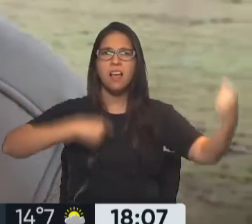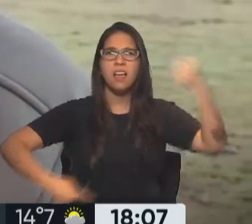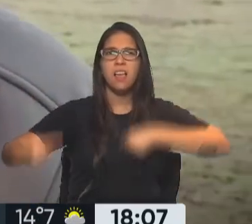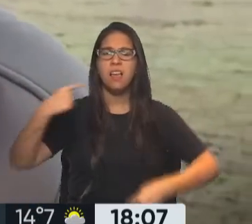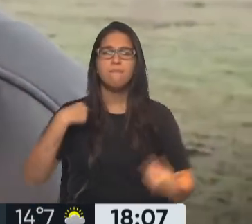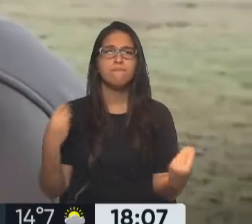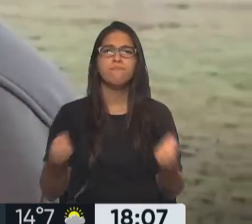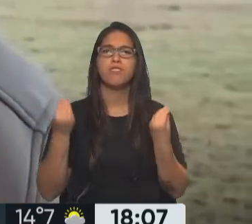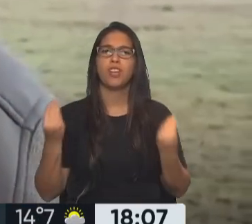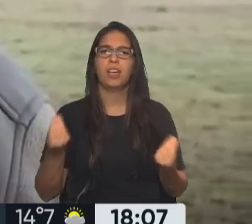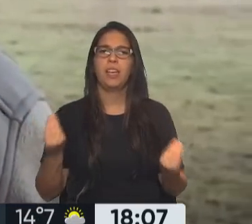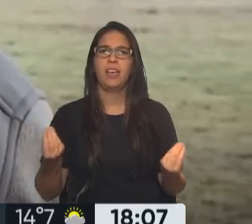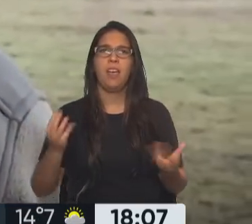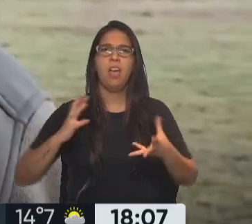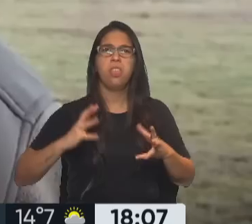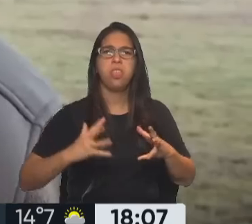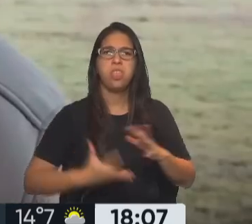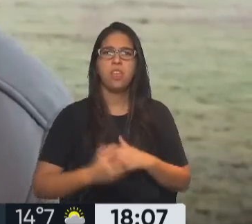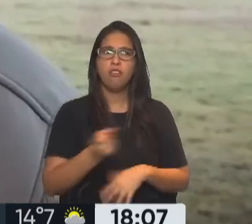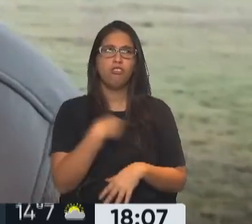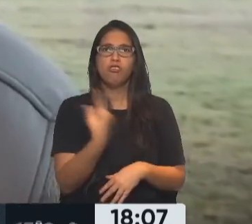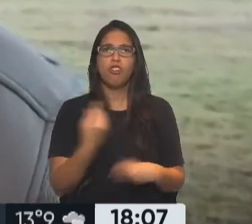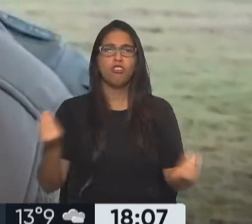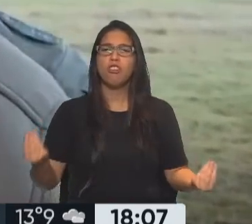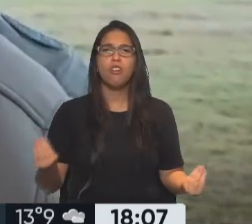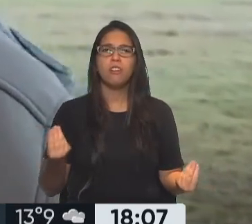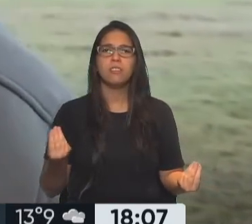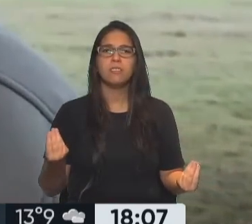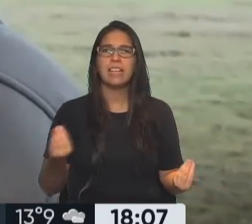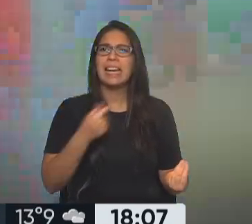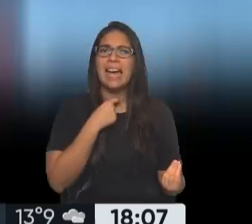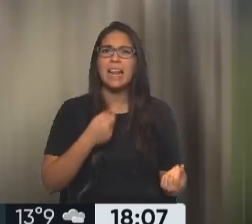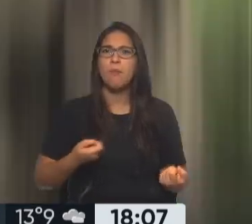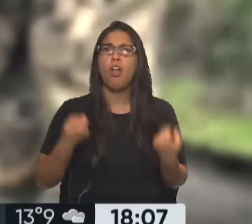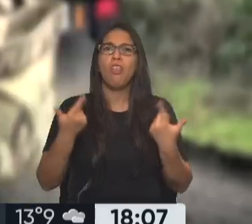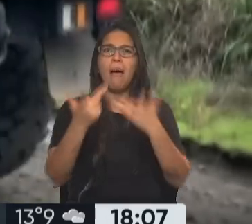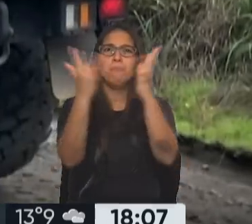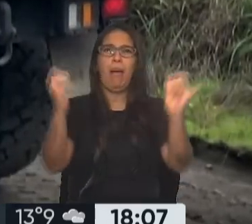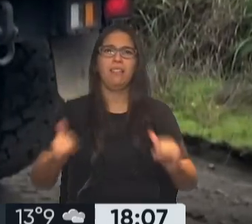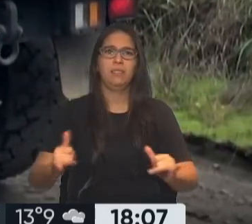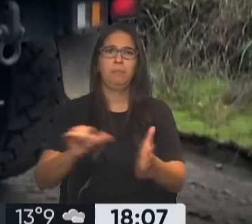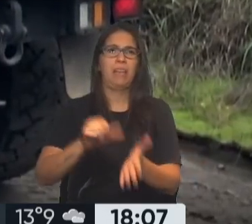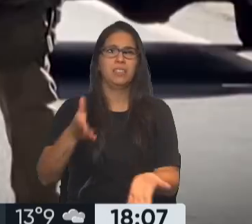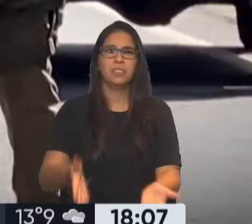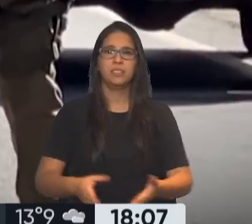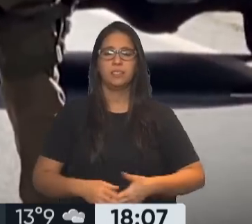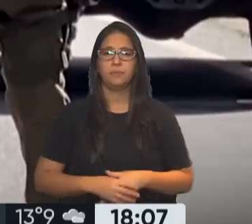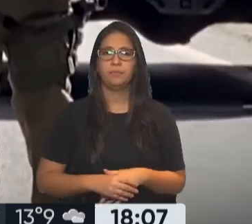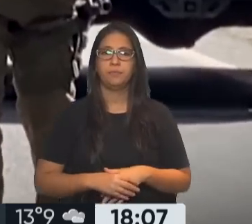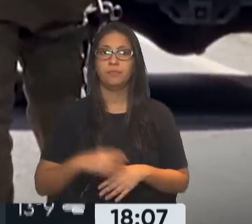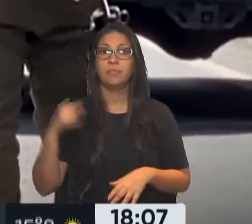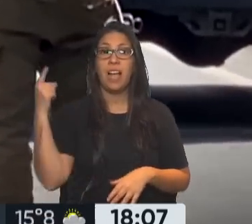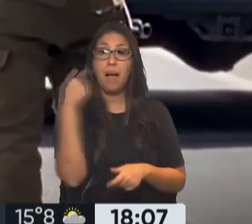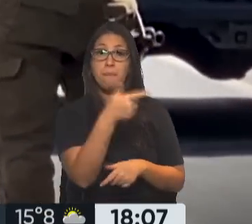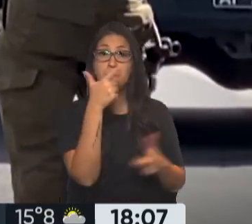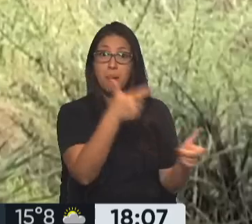siguen generando tanto daño si solo lo que hacemos es tratar de contribuir a la paz de este país? Tras el ataque, el gobierno dispuso